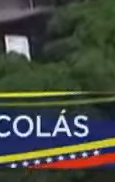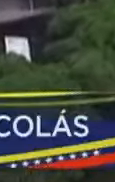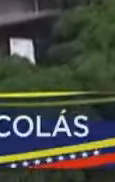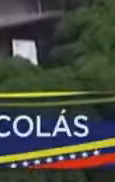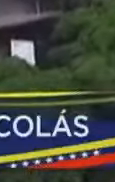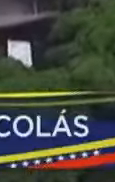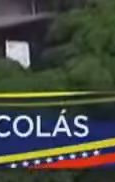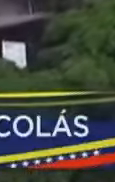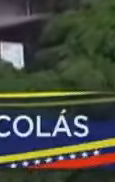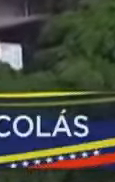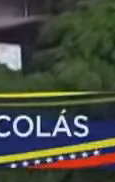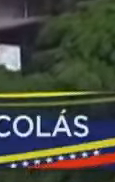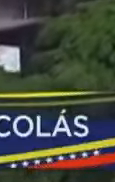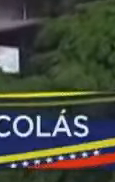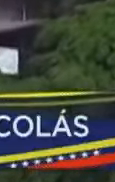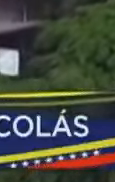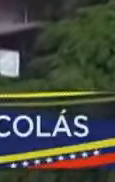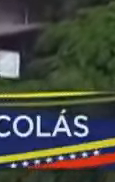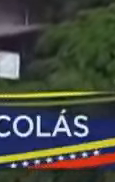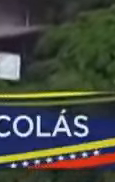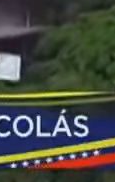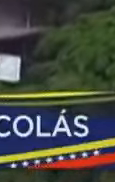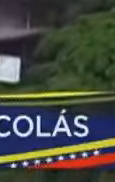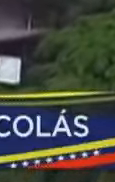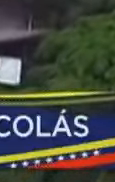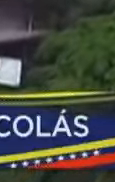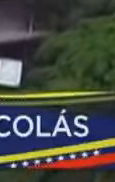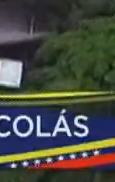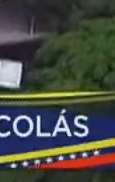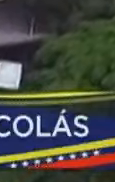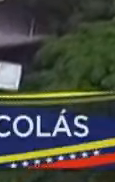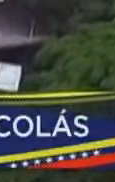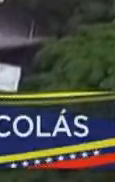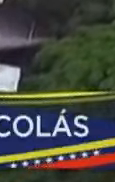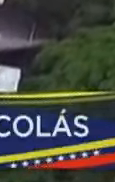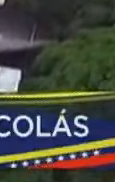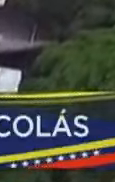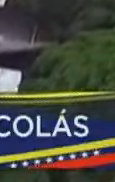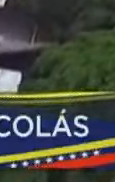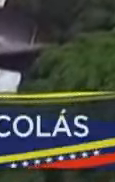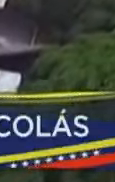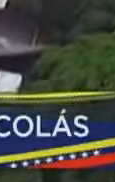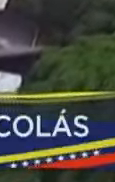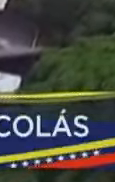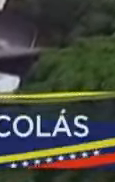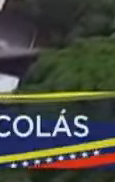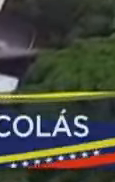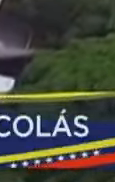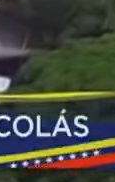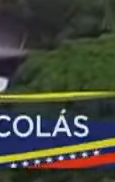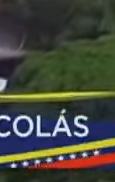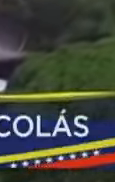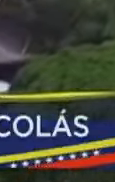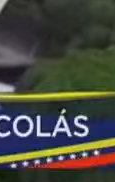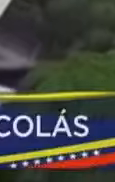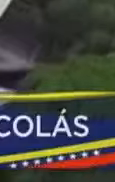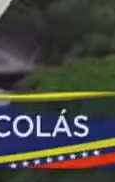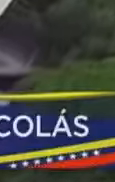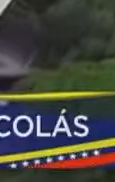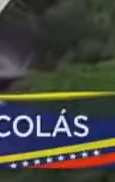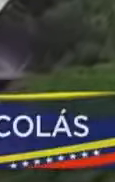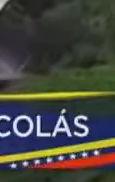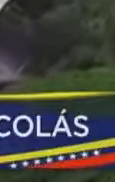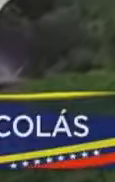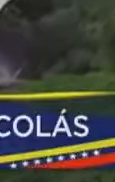2.000 emprendedores acá en la sala Ríos Reina del Teatro Teresa Carreño. Lo aplauden desde acá